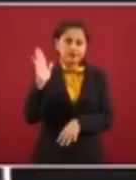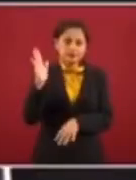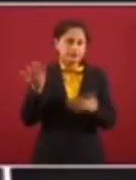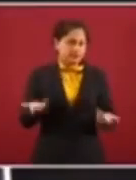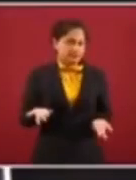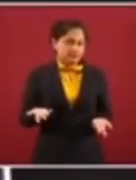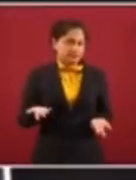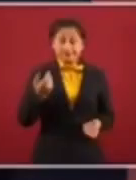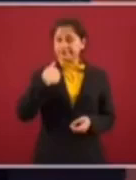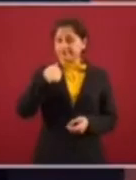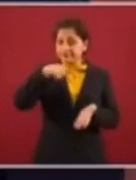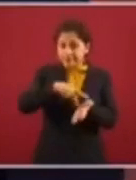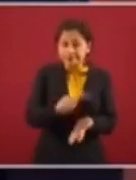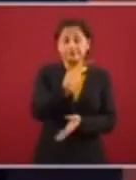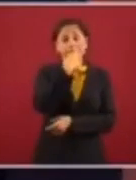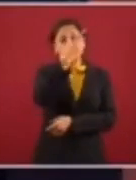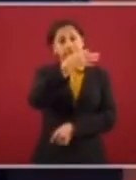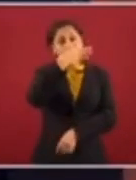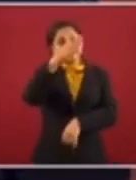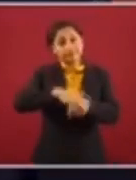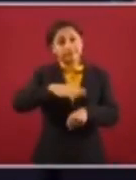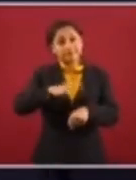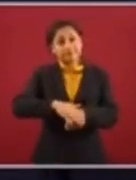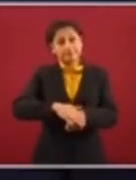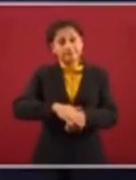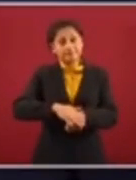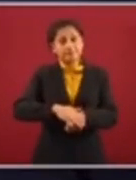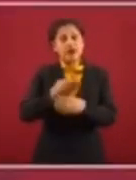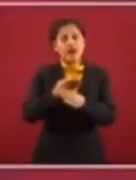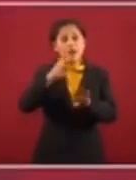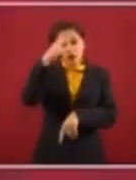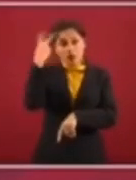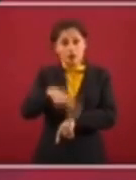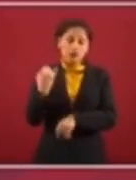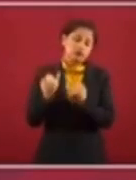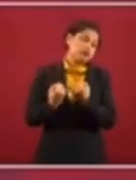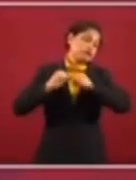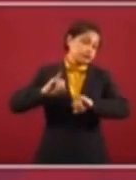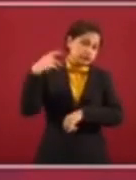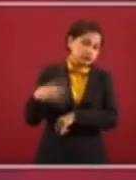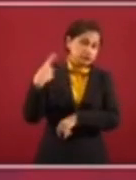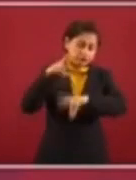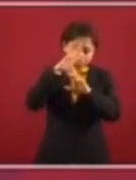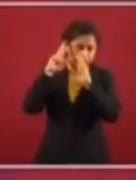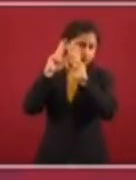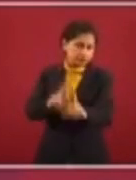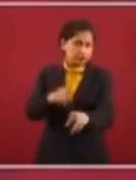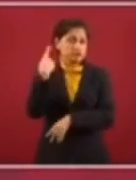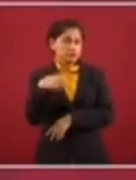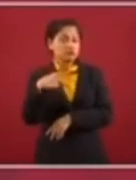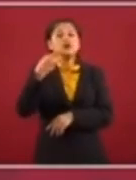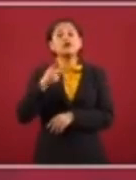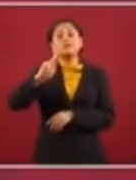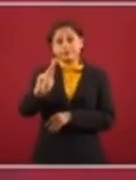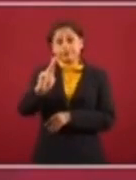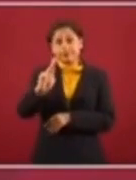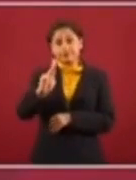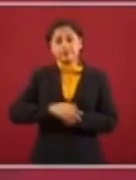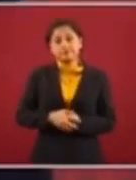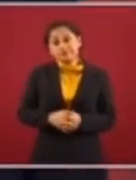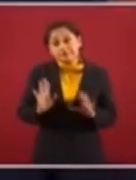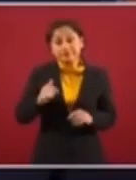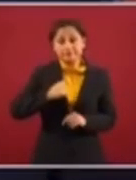ganan. Yo vuelvo a repetir, son autónomos los del Banco de México y somos respetuosos de la autonomía del Banco de México, pero